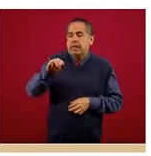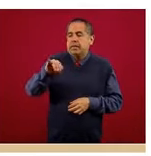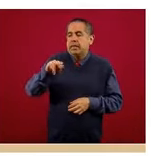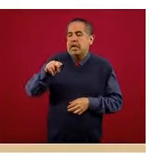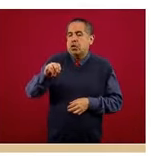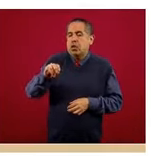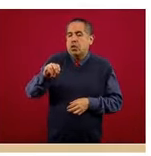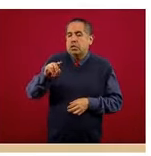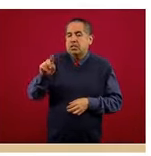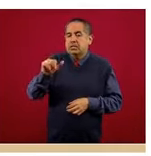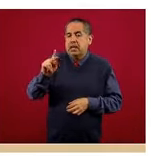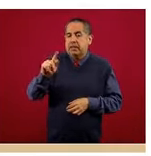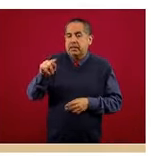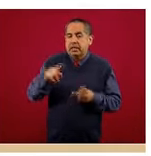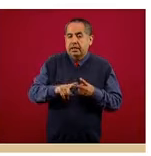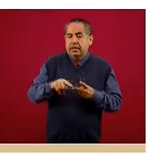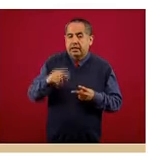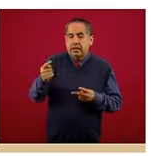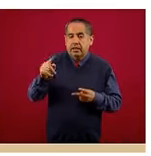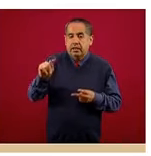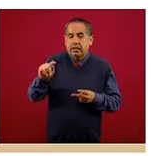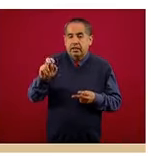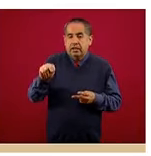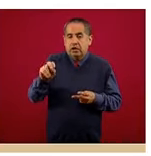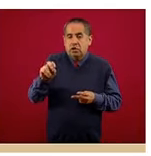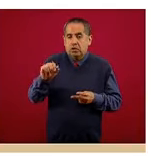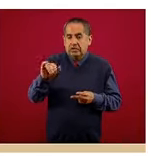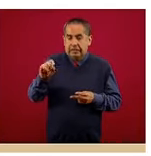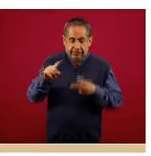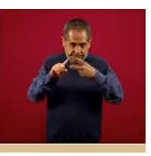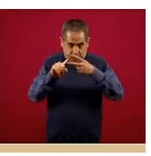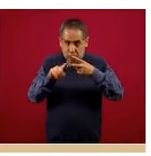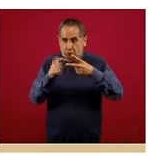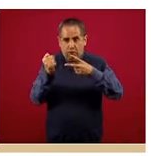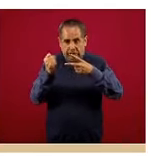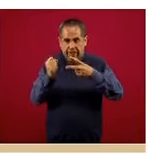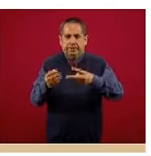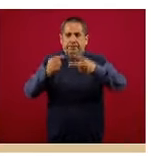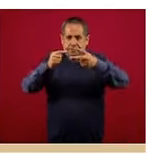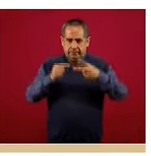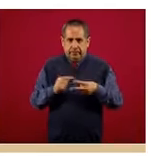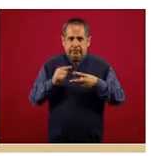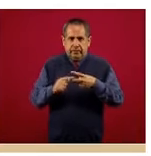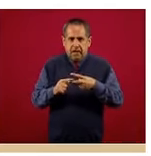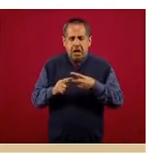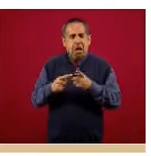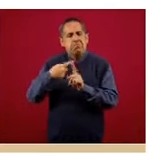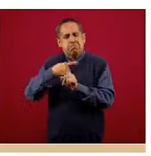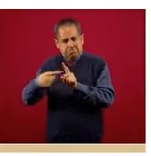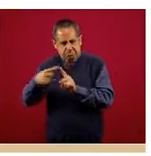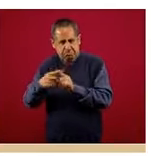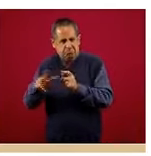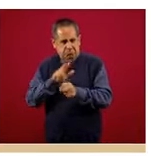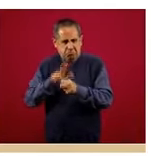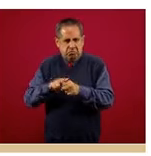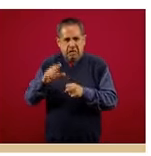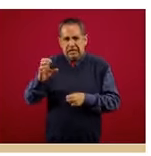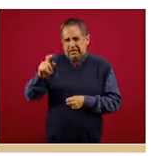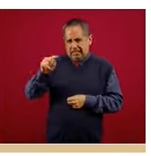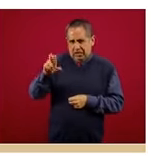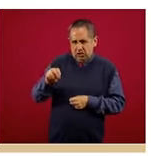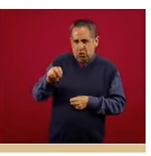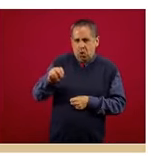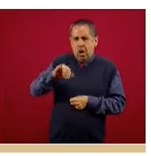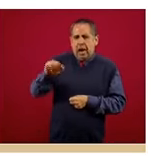4 municipios que tienen una tasa, digamos, intermedia, Centro, Jalpa de Méndez, Nacajuca